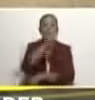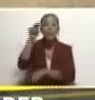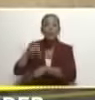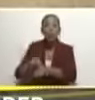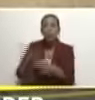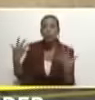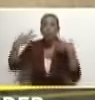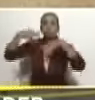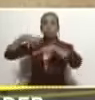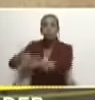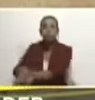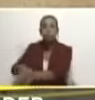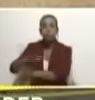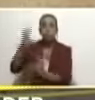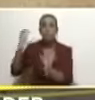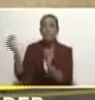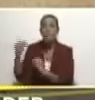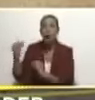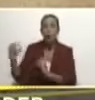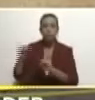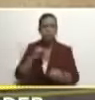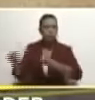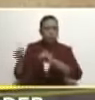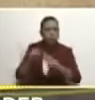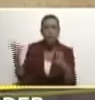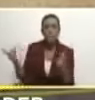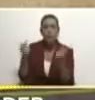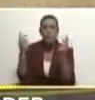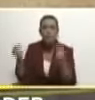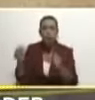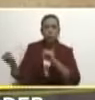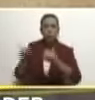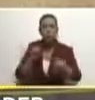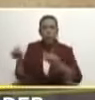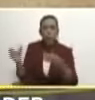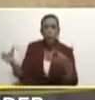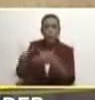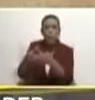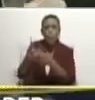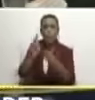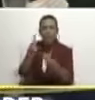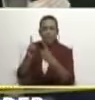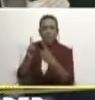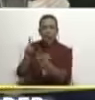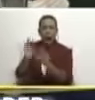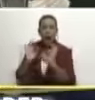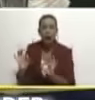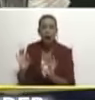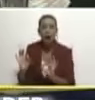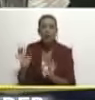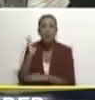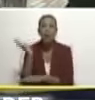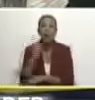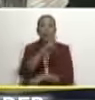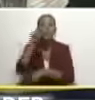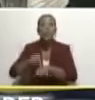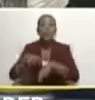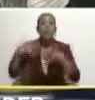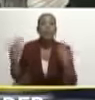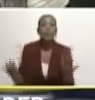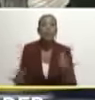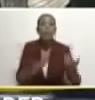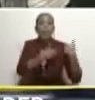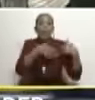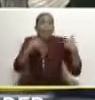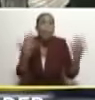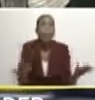Nacional cada vez más viva, cada vez más activa, cada vez en mayor debate, porque el Parlamento Nacional,